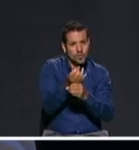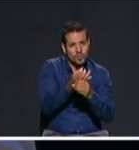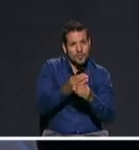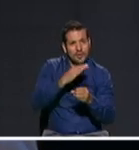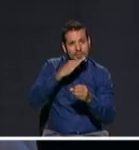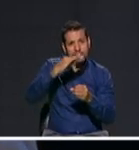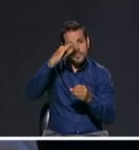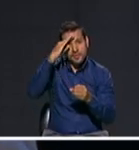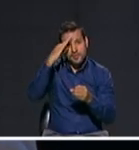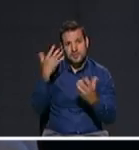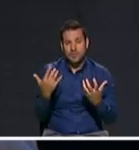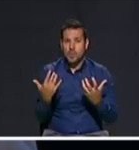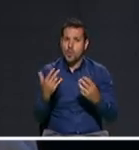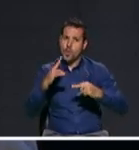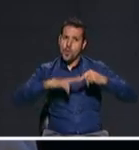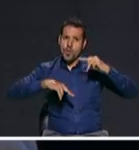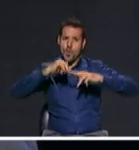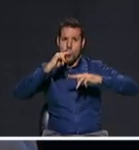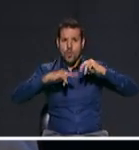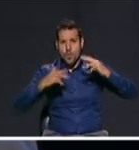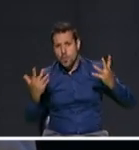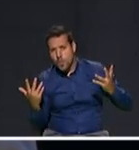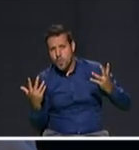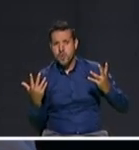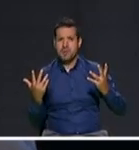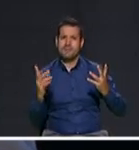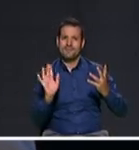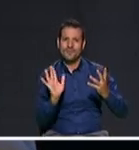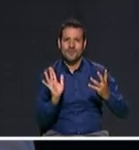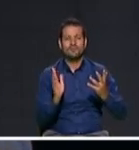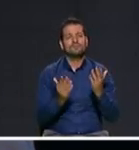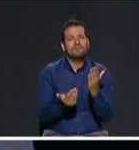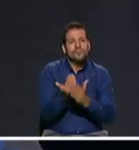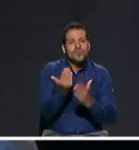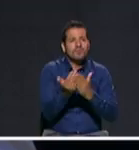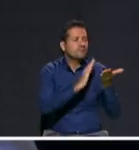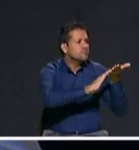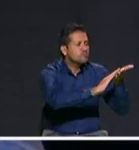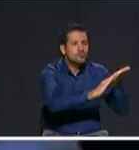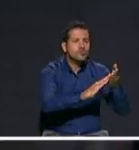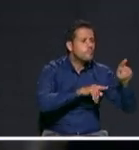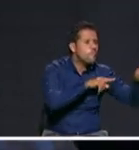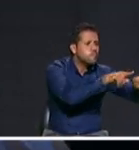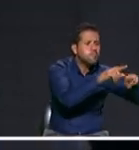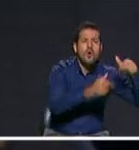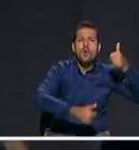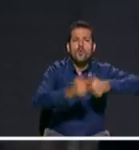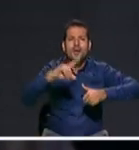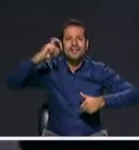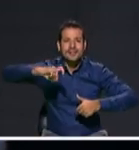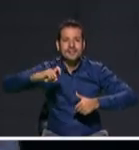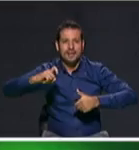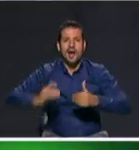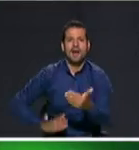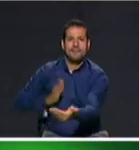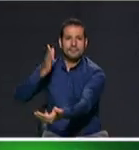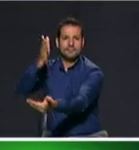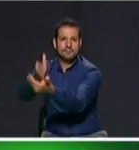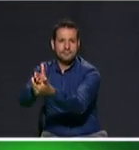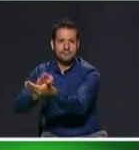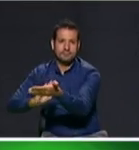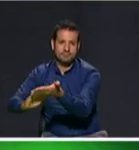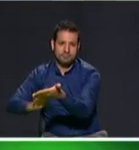no serán grandes obras faraónicas sino que llevaremos la infraestructura a solucionar los problemas que la gente tiene donde la gente vive